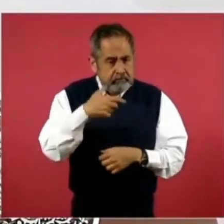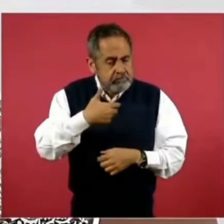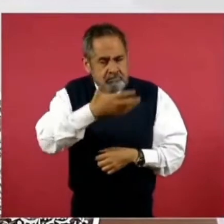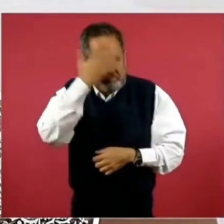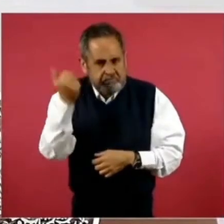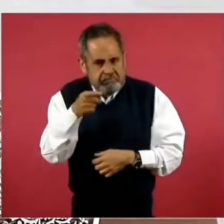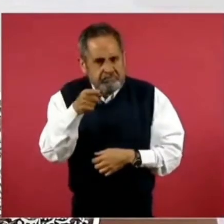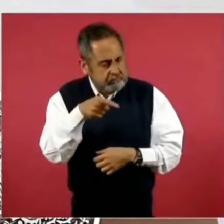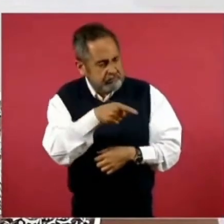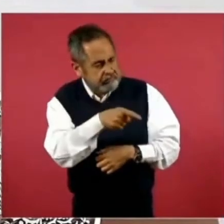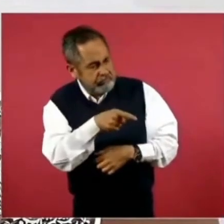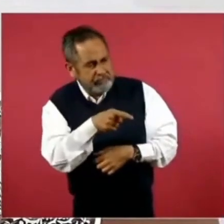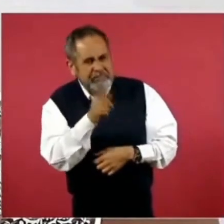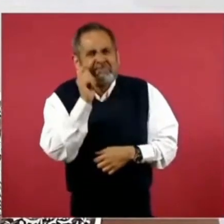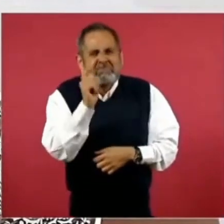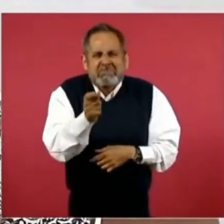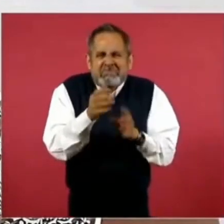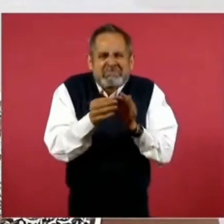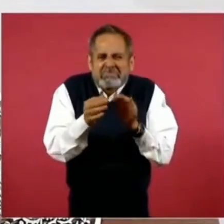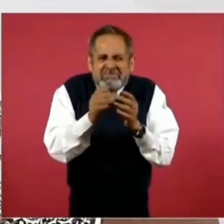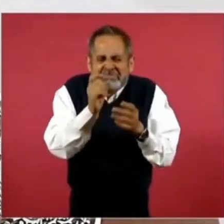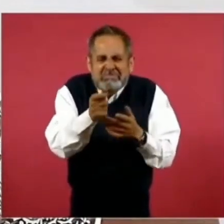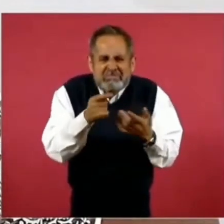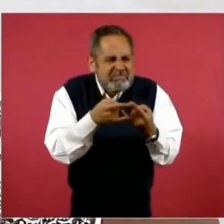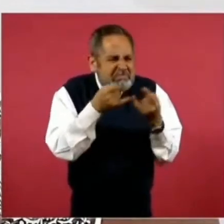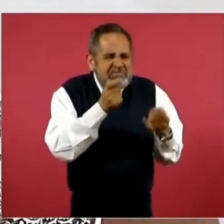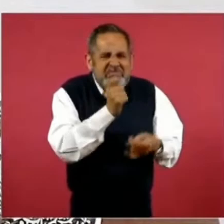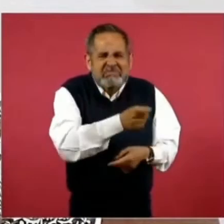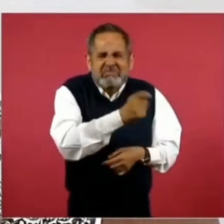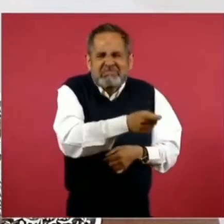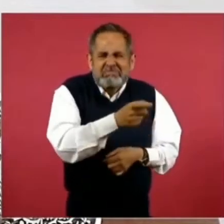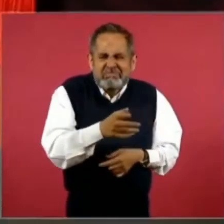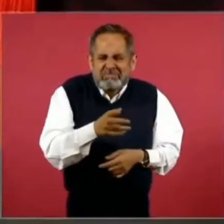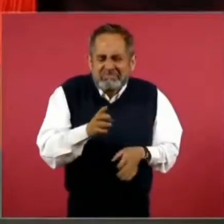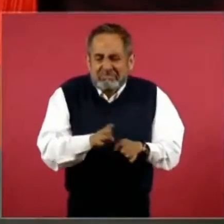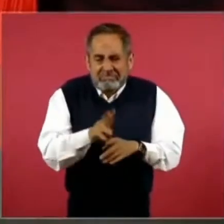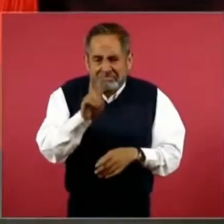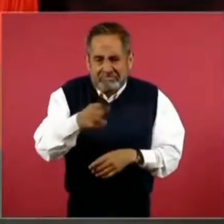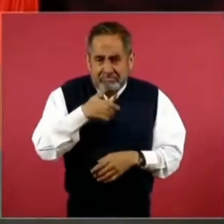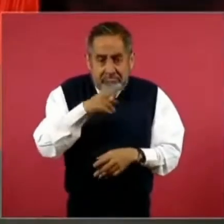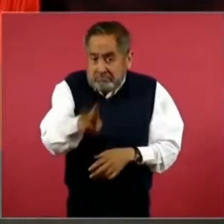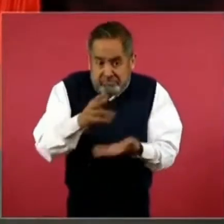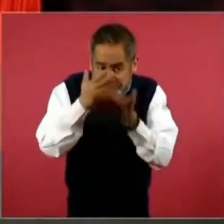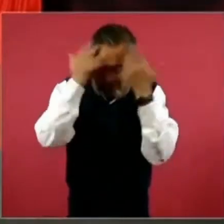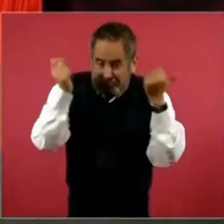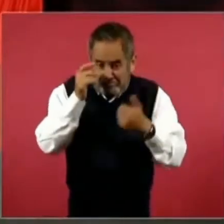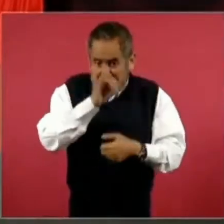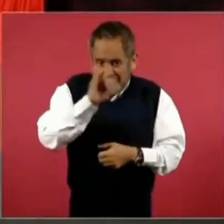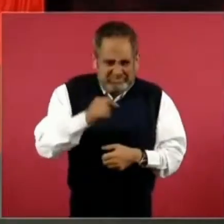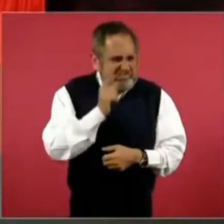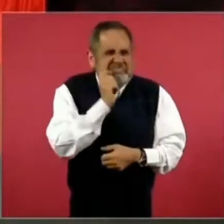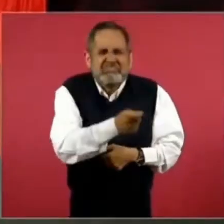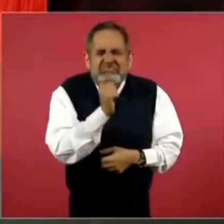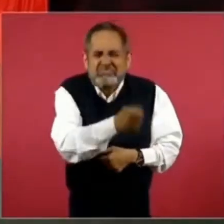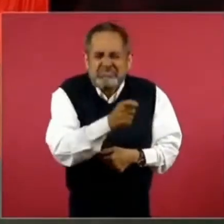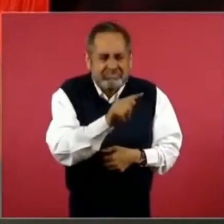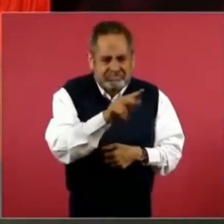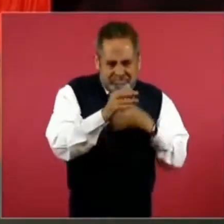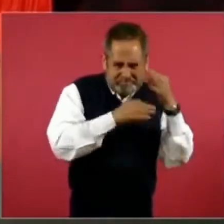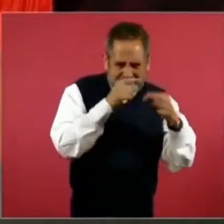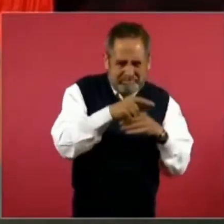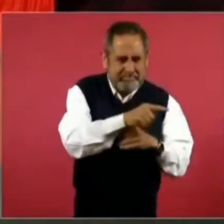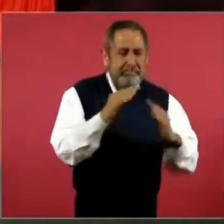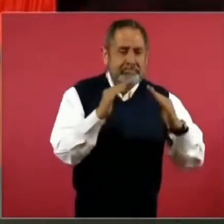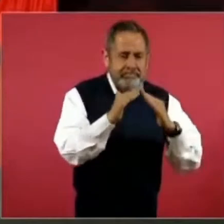sabía de qué se trataba no sé de qué se